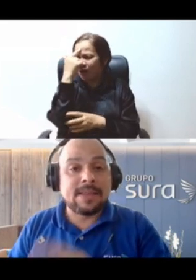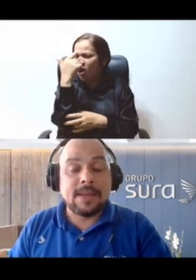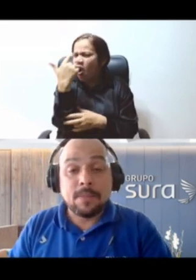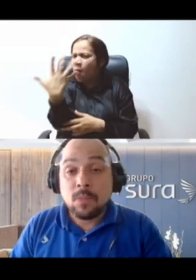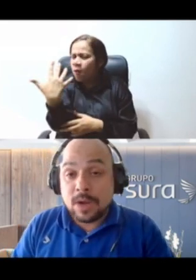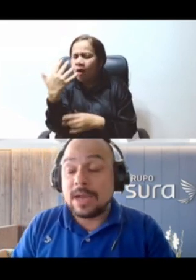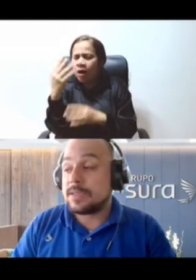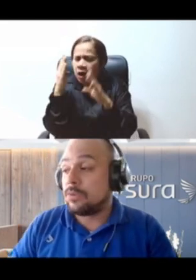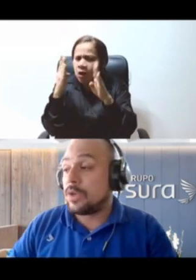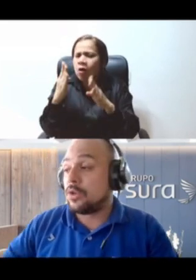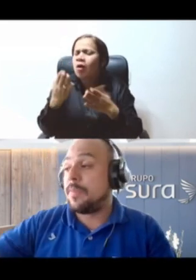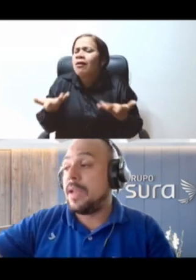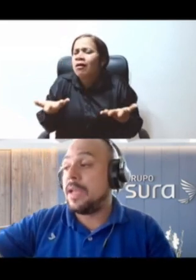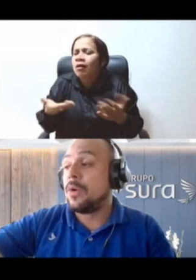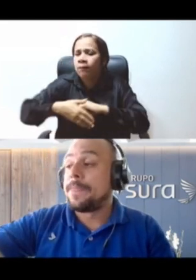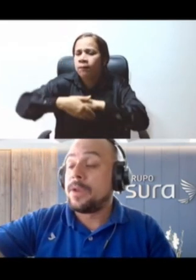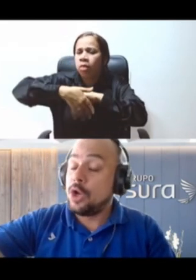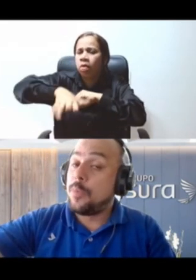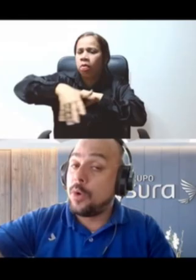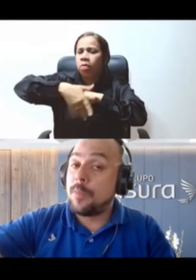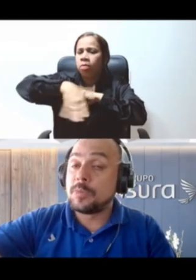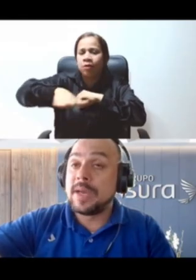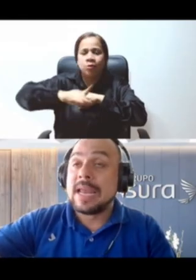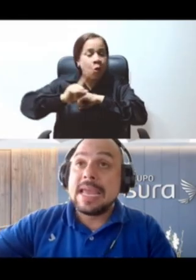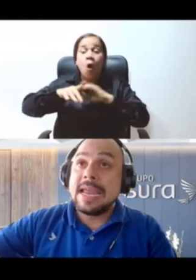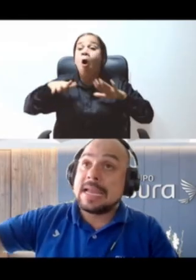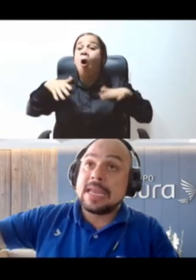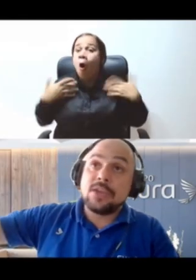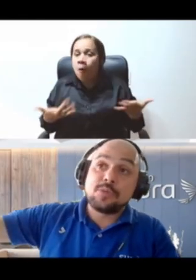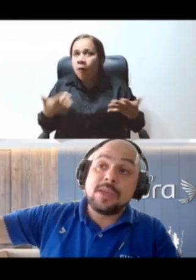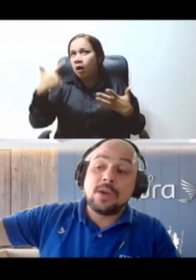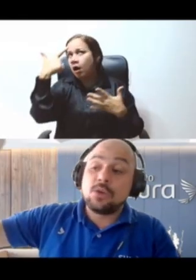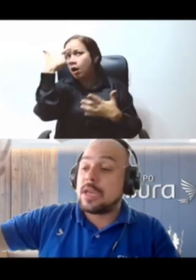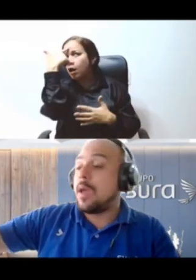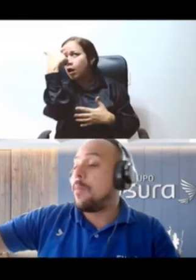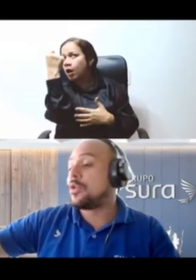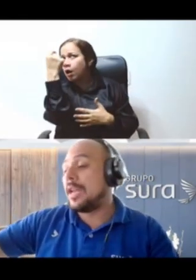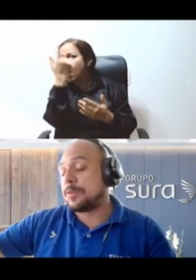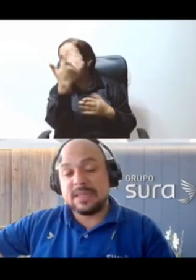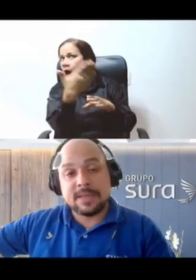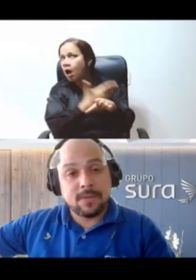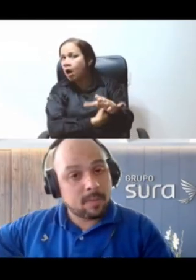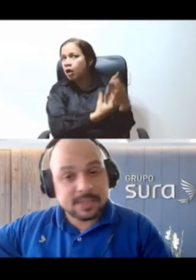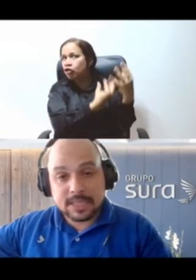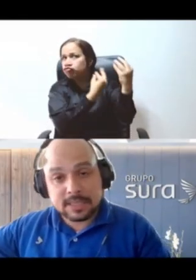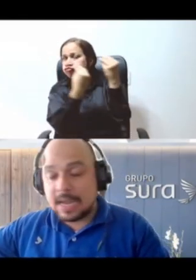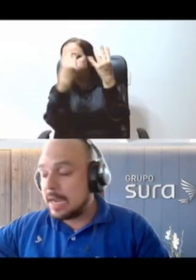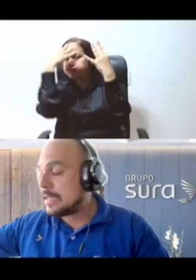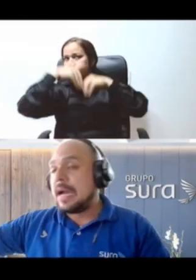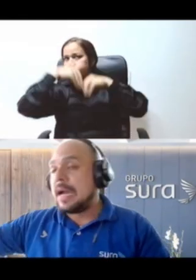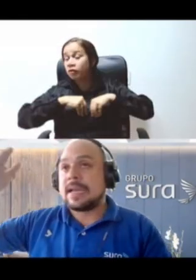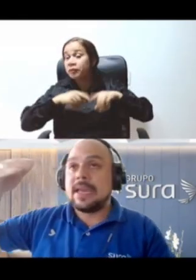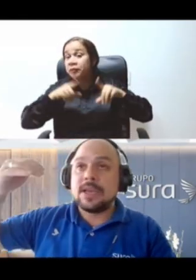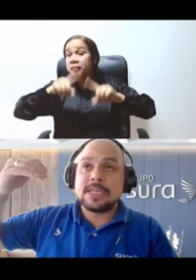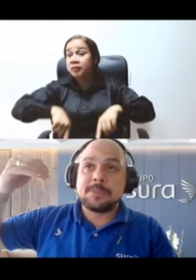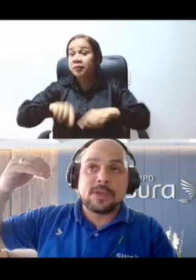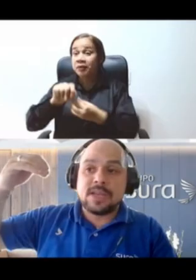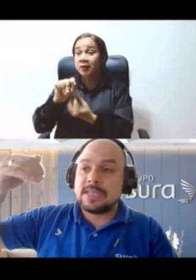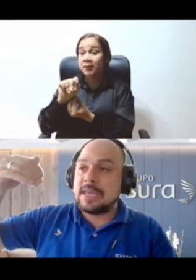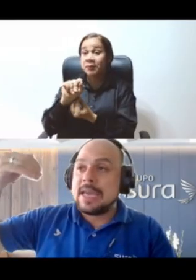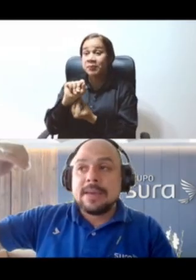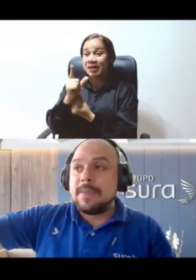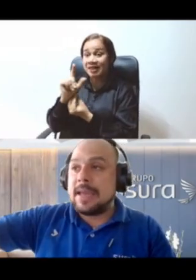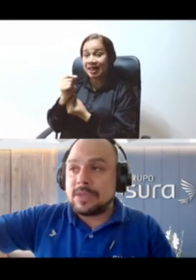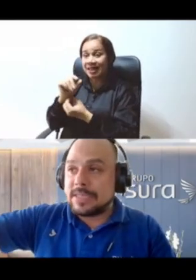atención ante una situación de peligro. Y lo podemos ver en aquellos videos que vemos en las plataformas digitales,